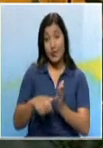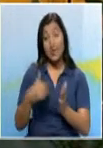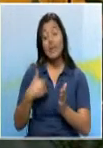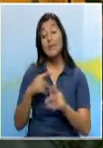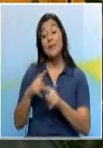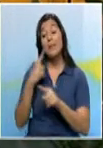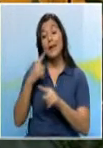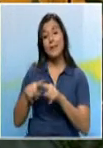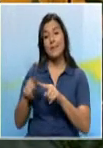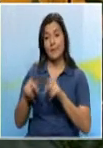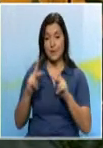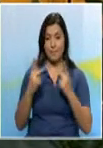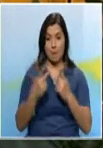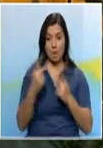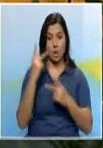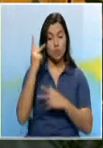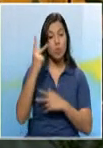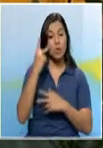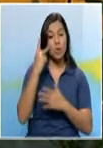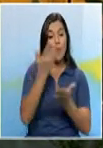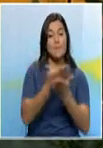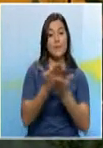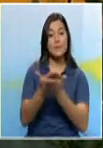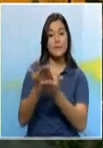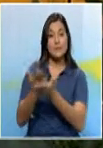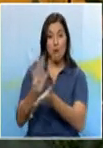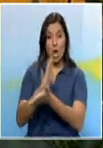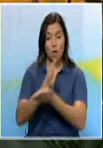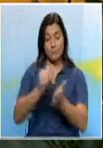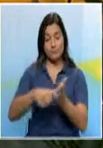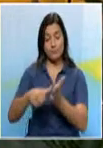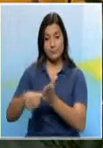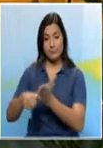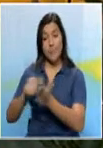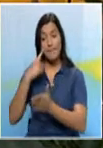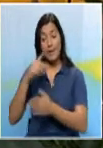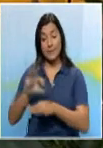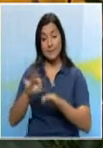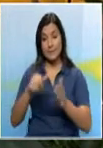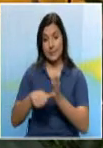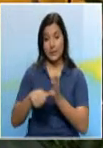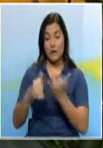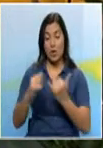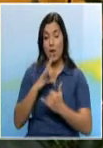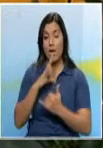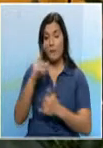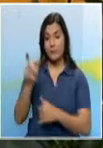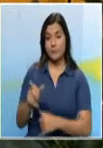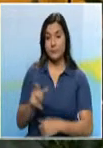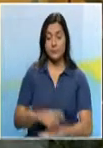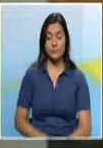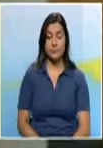presentarán sus papeletas para esta elección. De esto nos habla el diputado William Alvarado de la Unidad Social Cristiana.